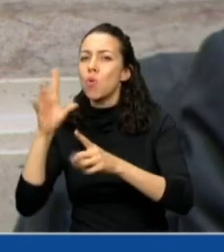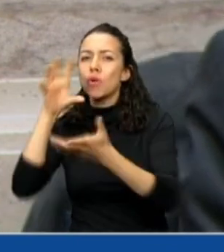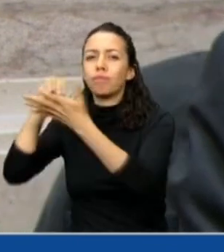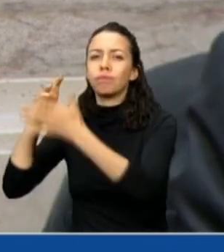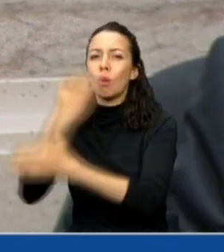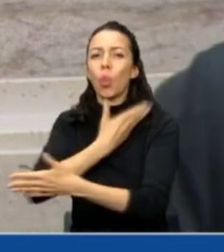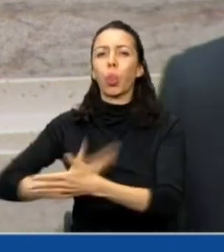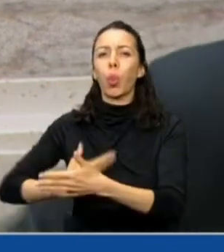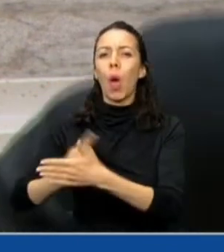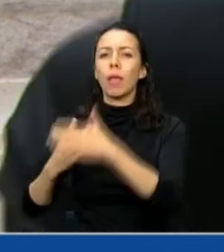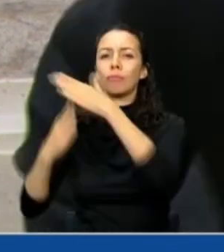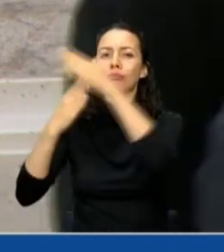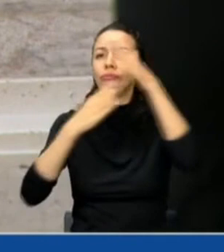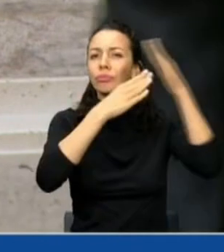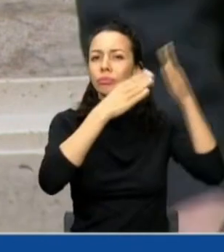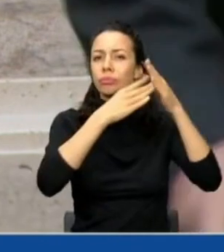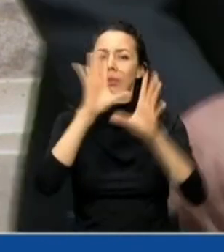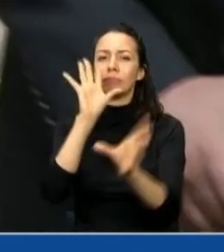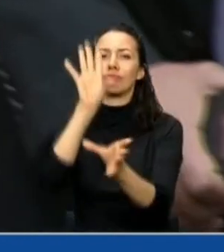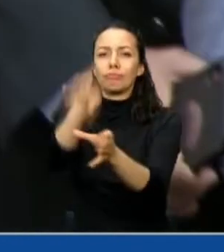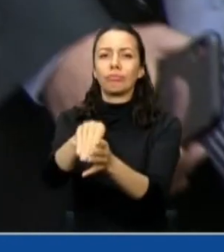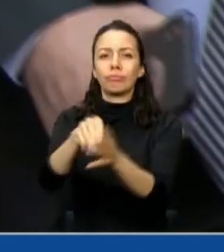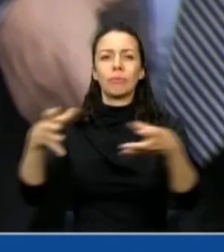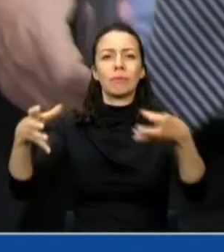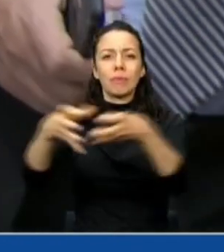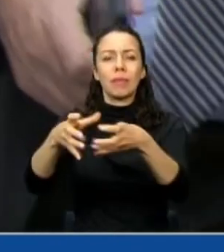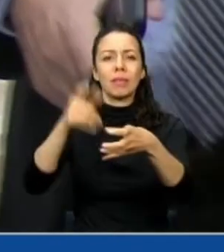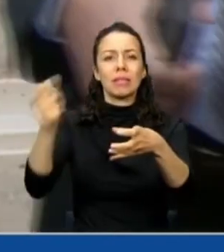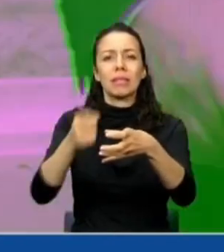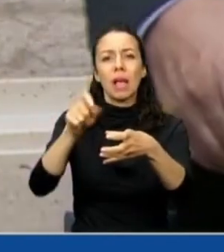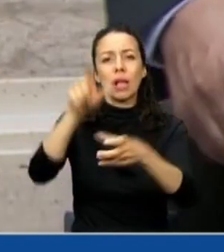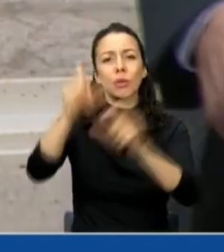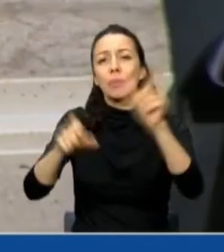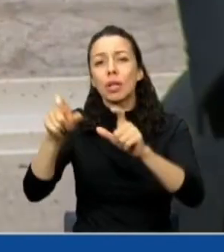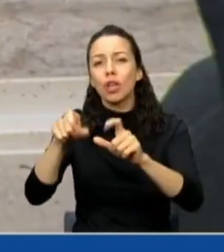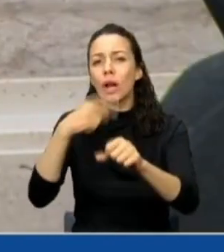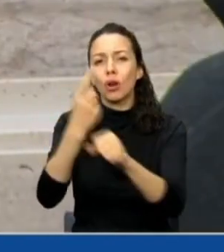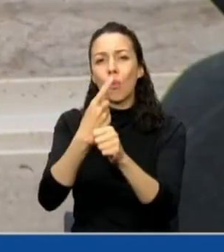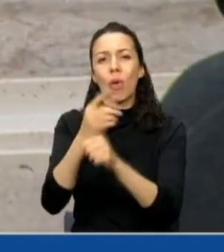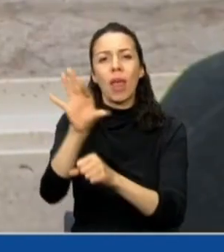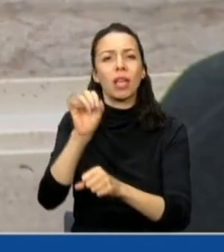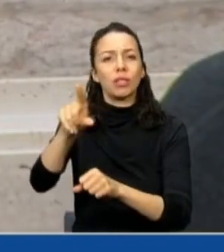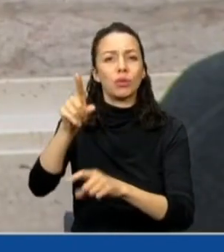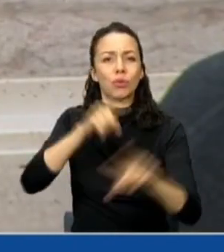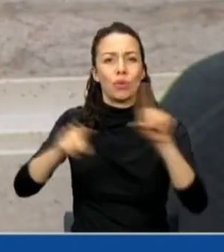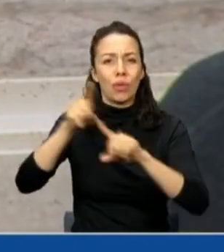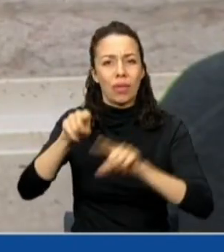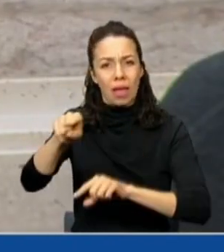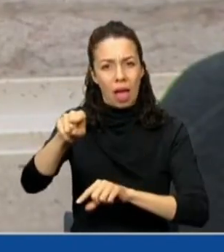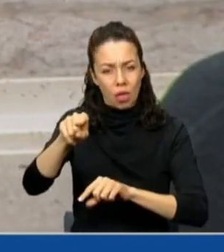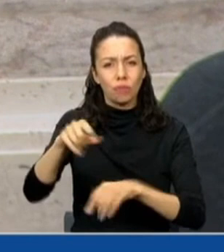la organización de los trabajadores y la elección de sus dirigentes. Por eso es que